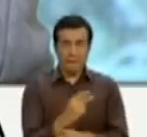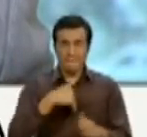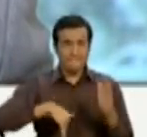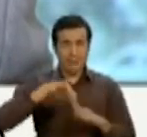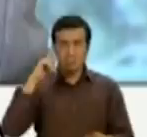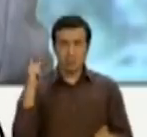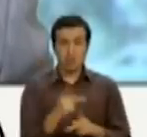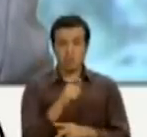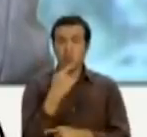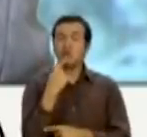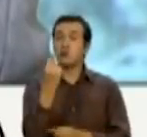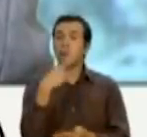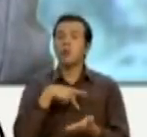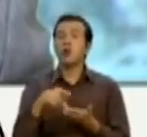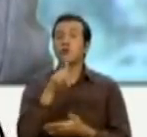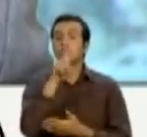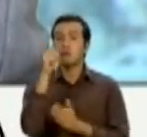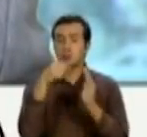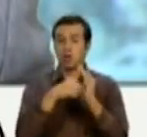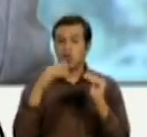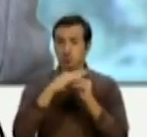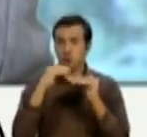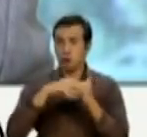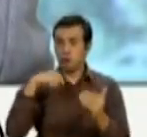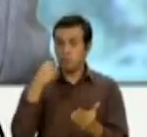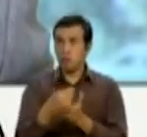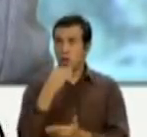Ecuador, y ofrecemos una recompensa de $100,000